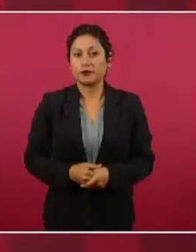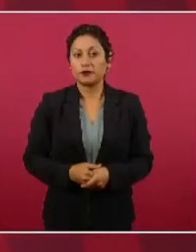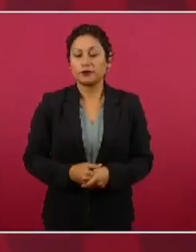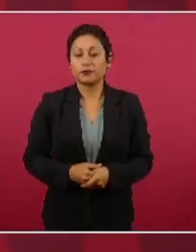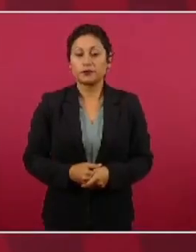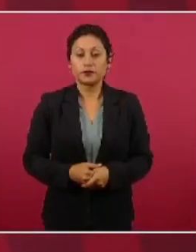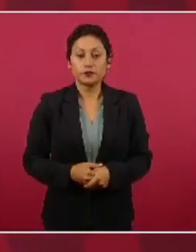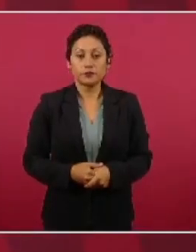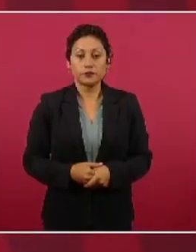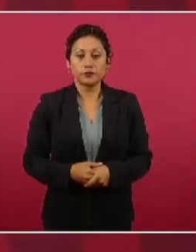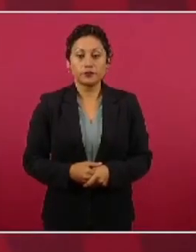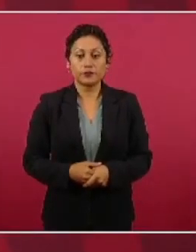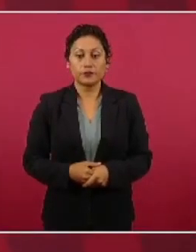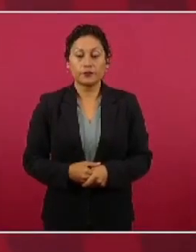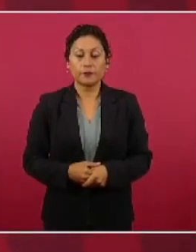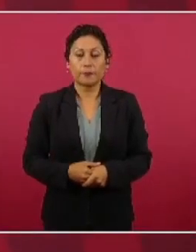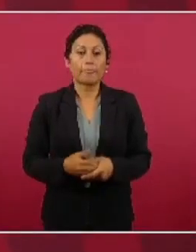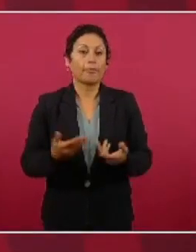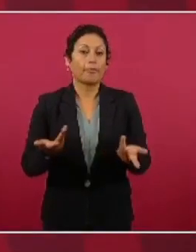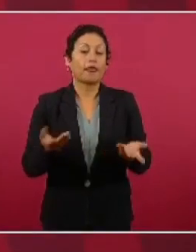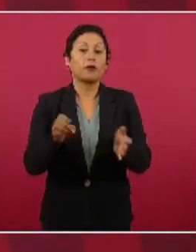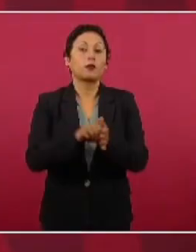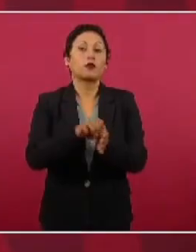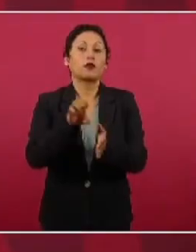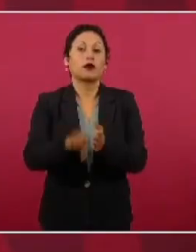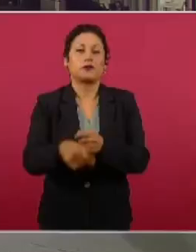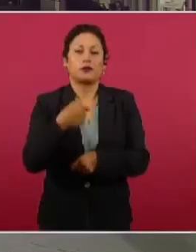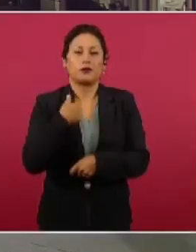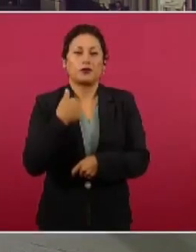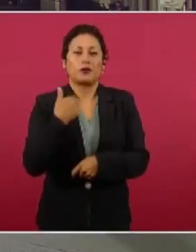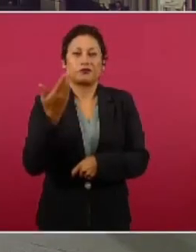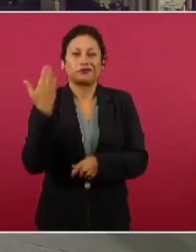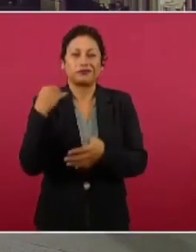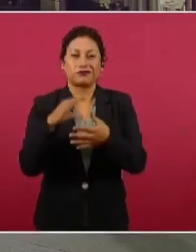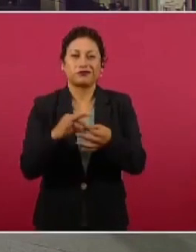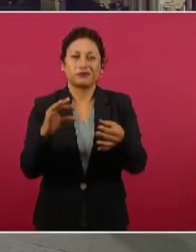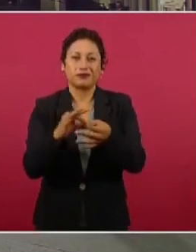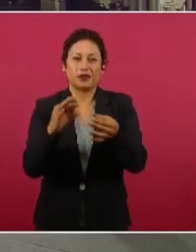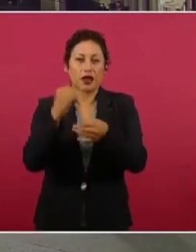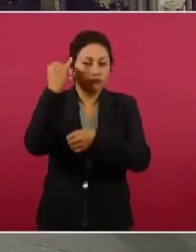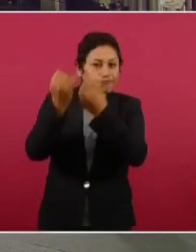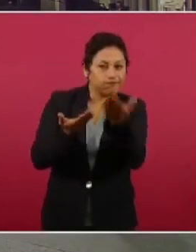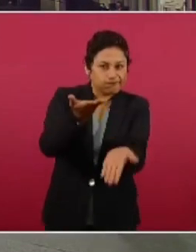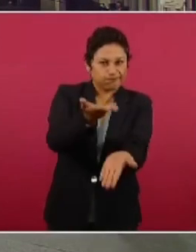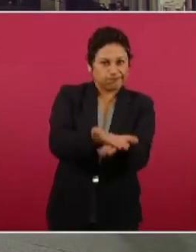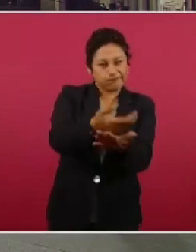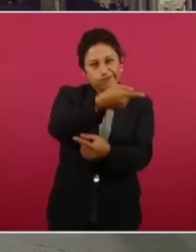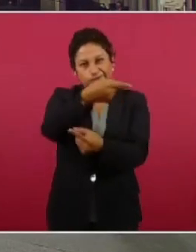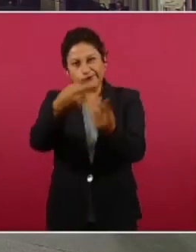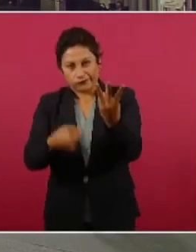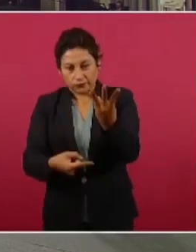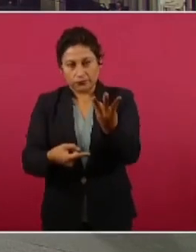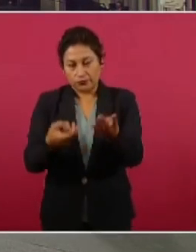Les comentaba de estas iniciativas, que por eso voy a dejar que pase